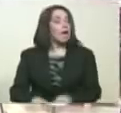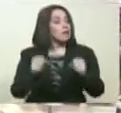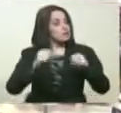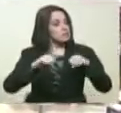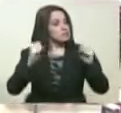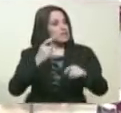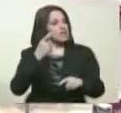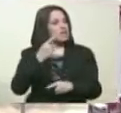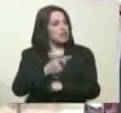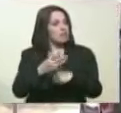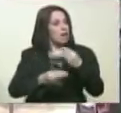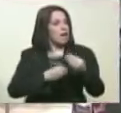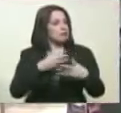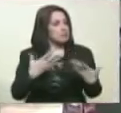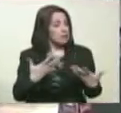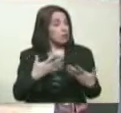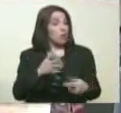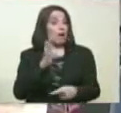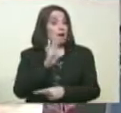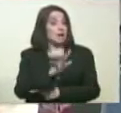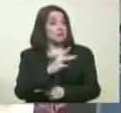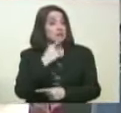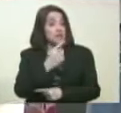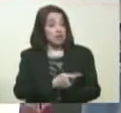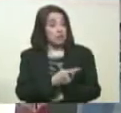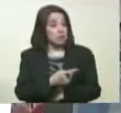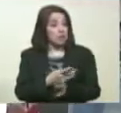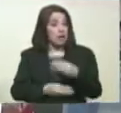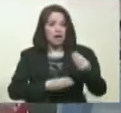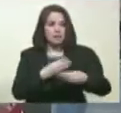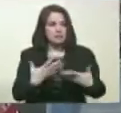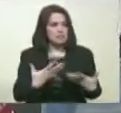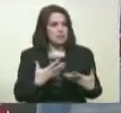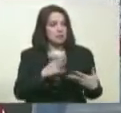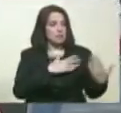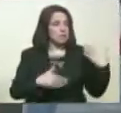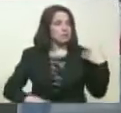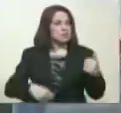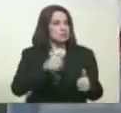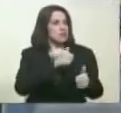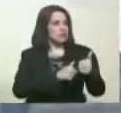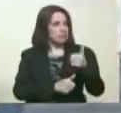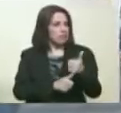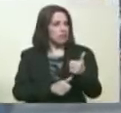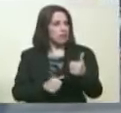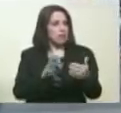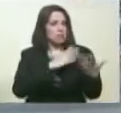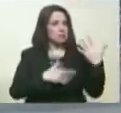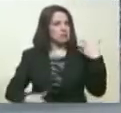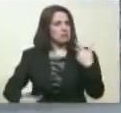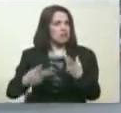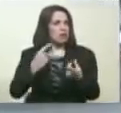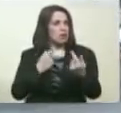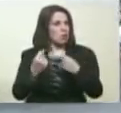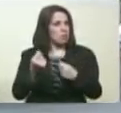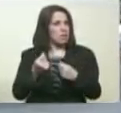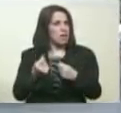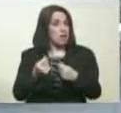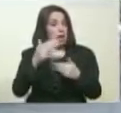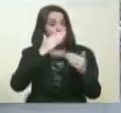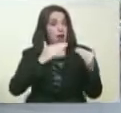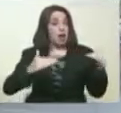hacerlo conversadito. Así debe ser, compañeros vicepresidente de Economía, vicepresidente Ejecutivo, compañeros ministros, altas